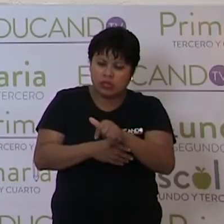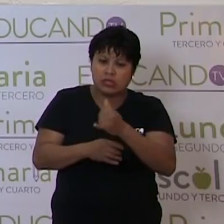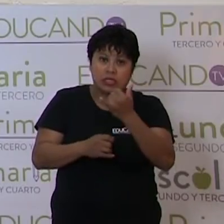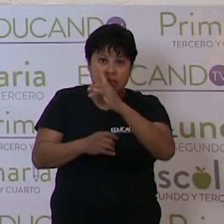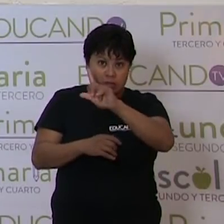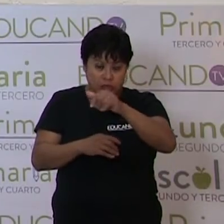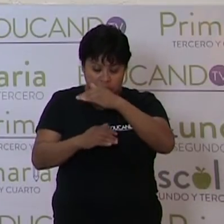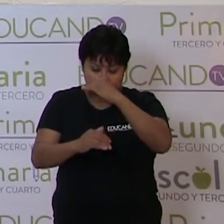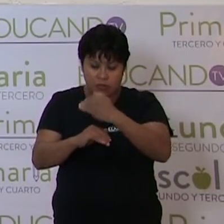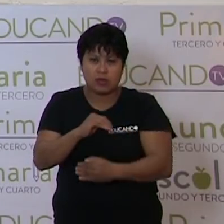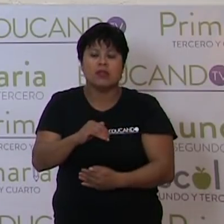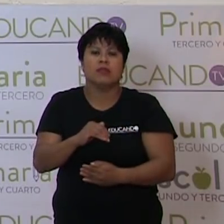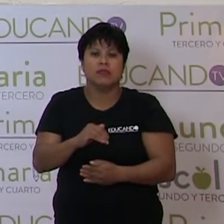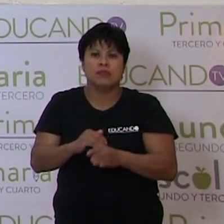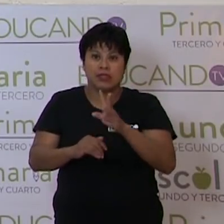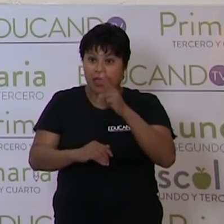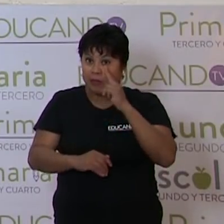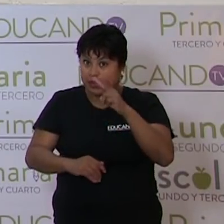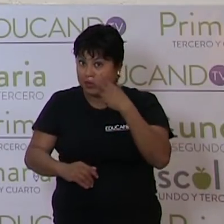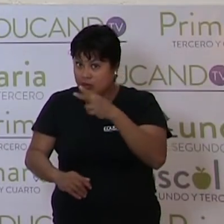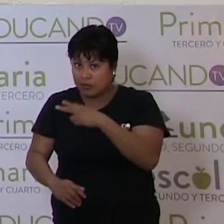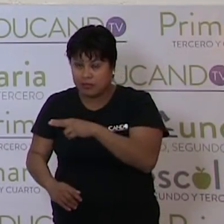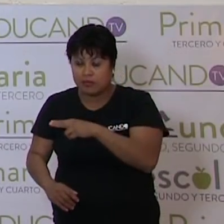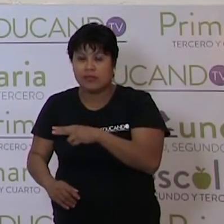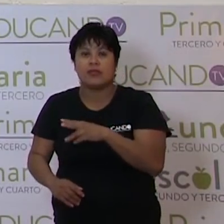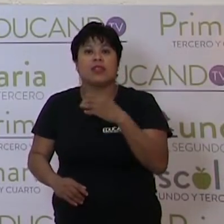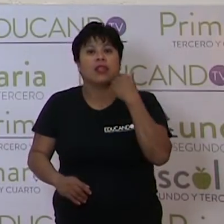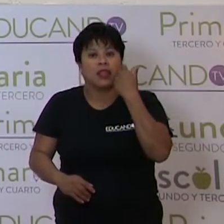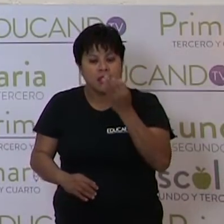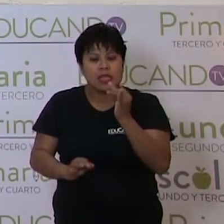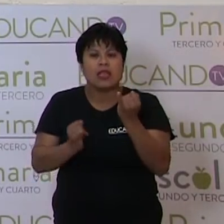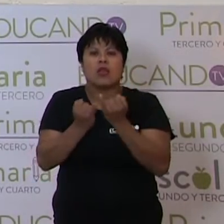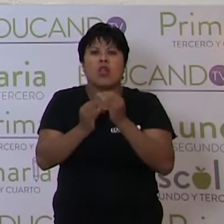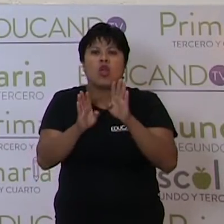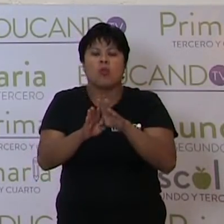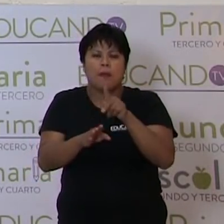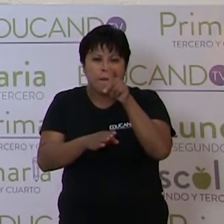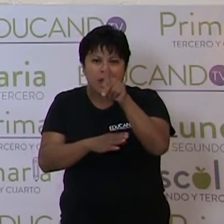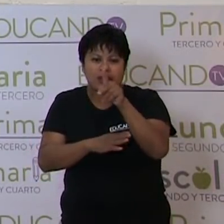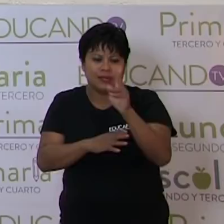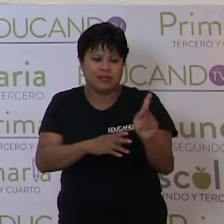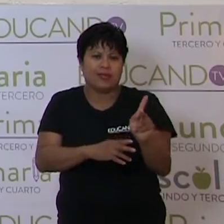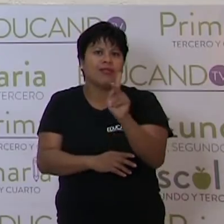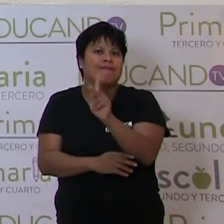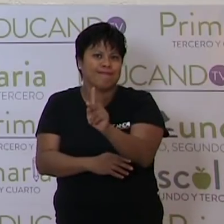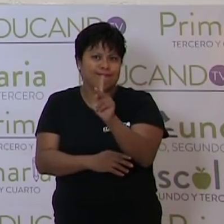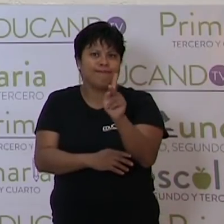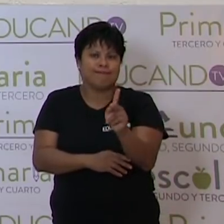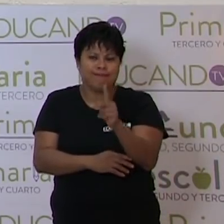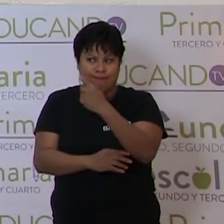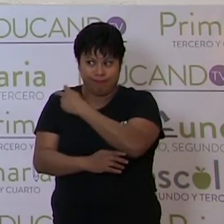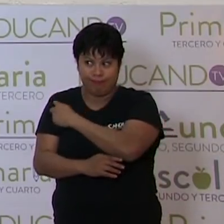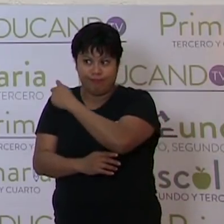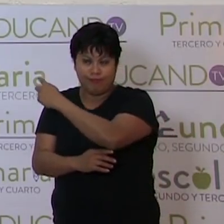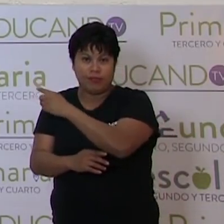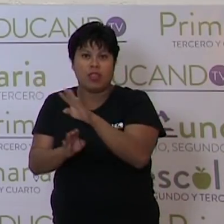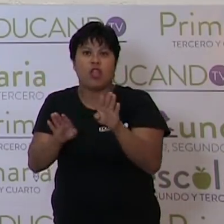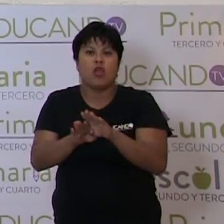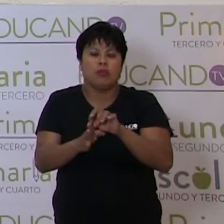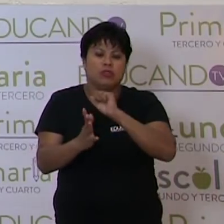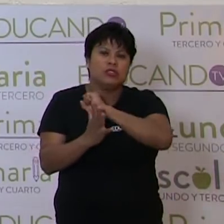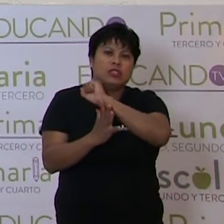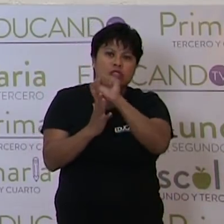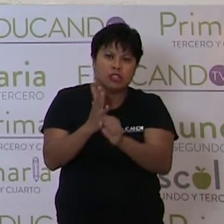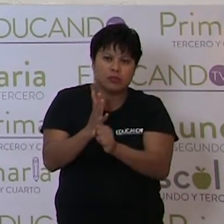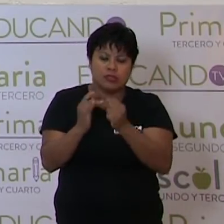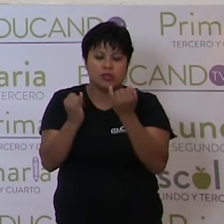terminar. Ya las identificaron. Tienen que ser parecidas a estas. Son sinónimos de estas